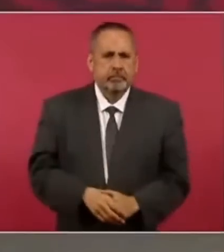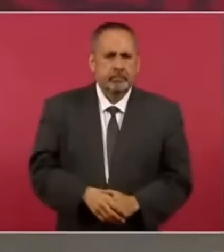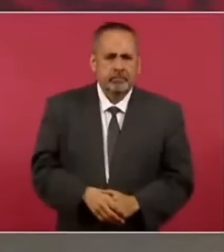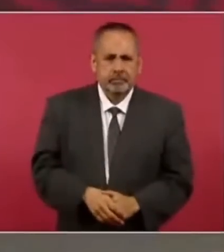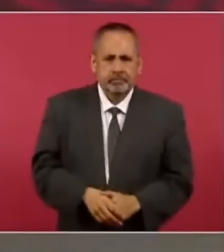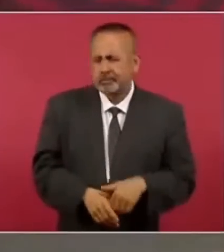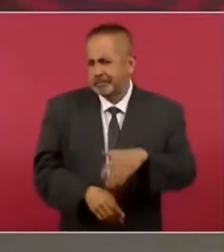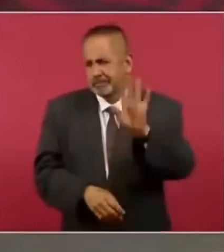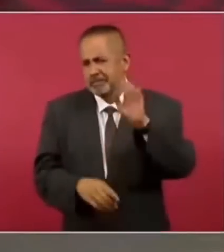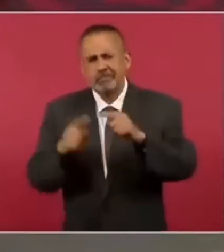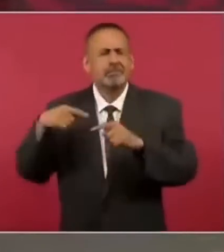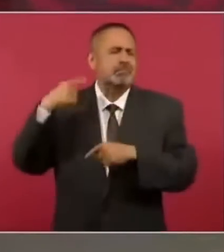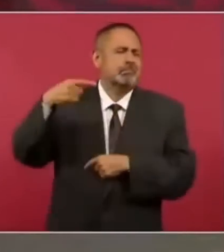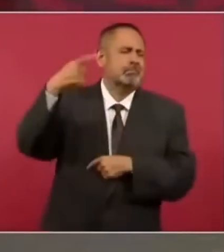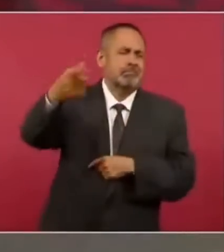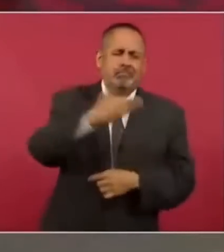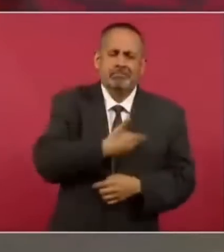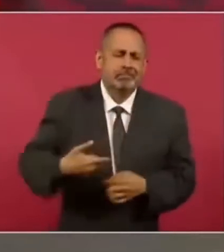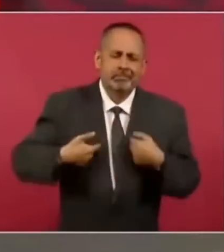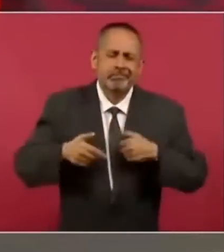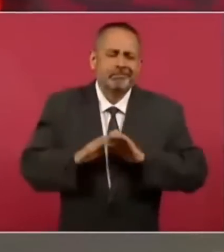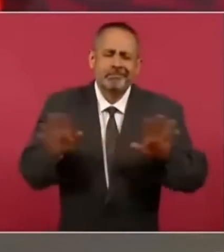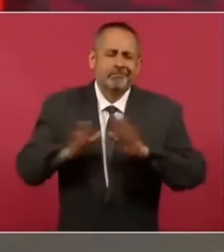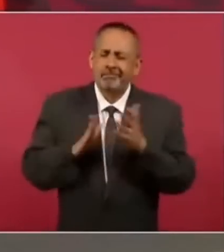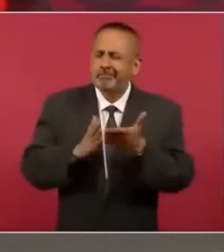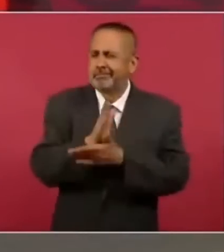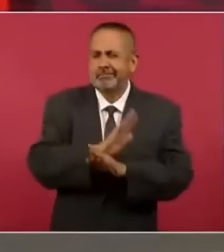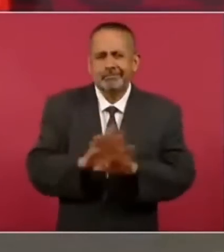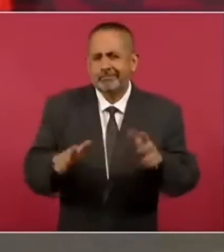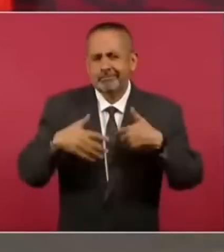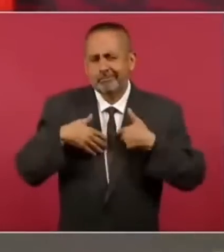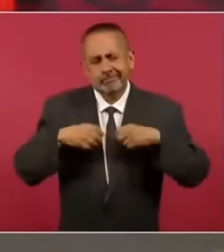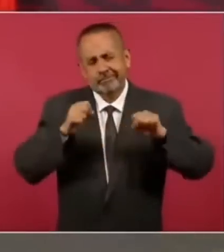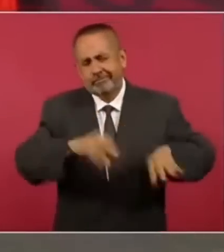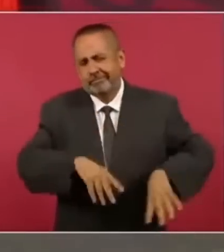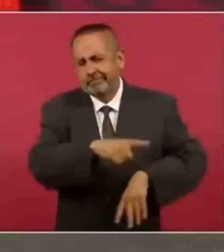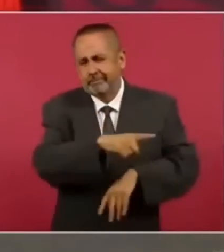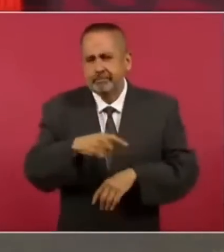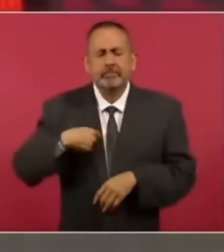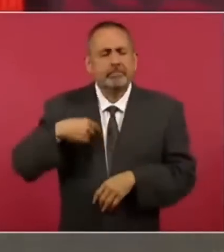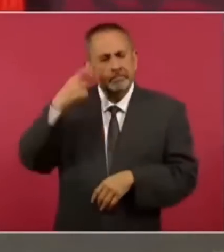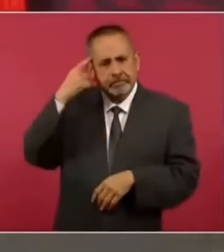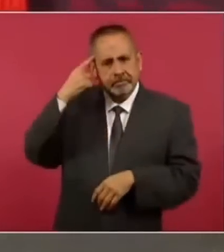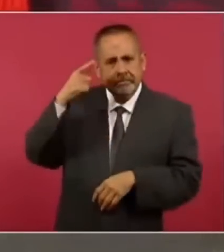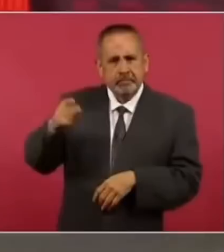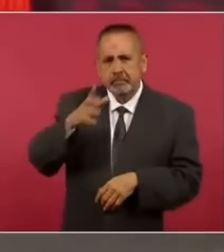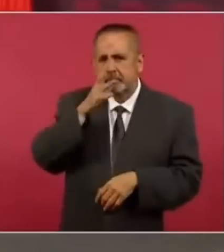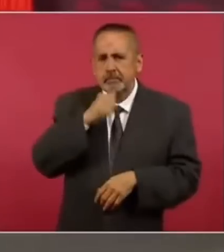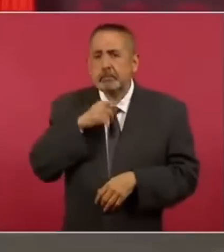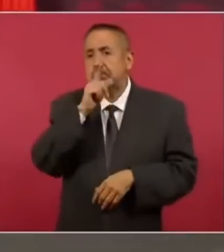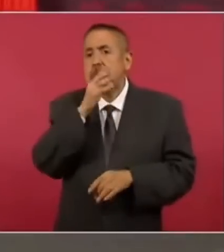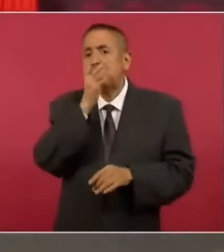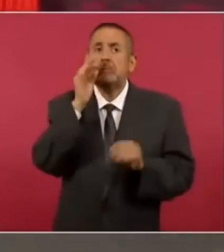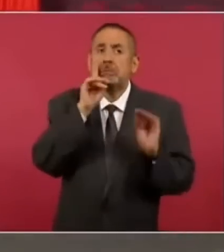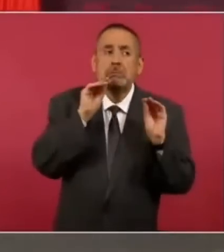No, ya los que vengan, ya yo ya no me meto en eso, ya. Pero sí, no me puedo quedar